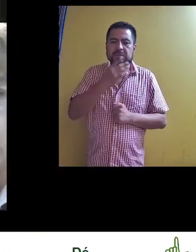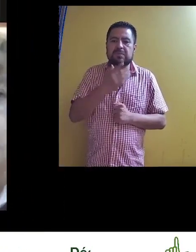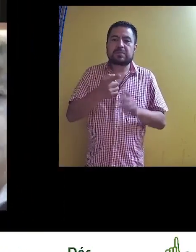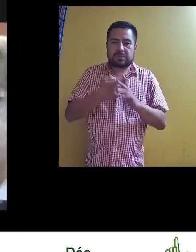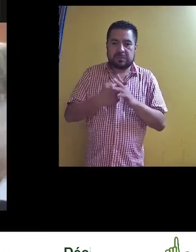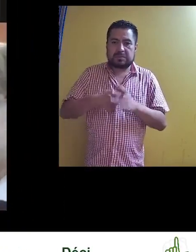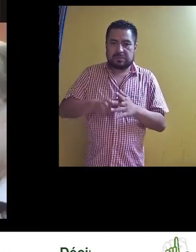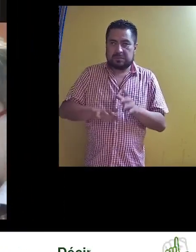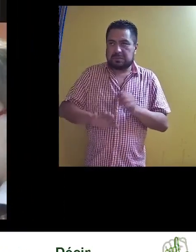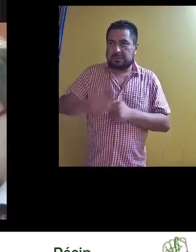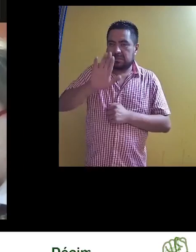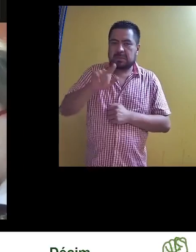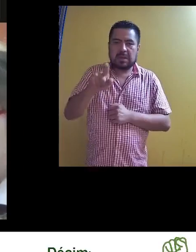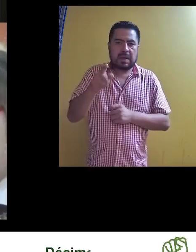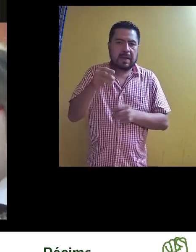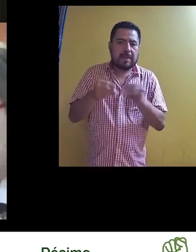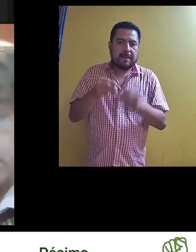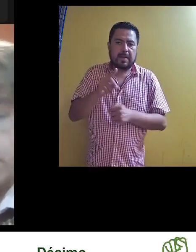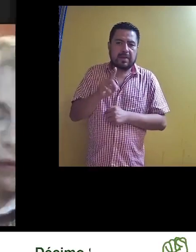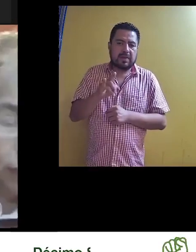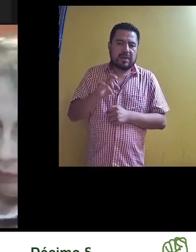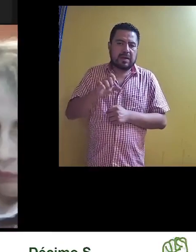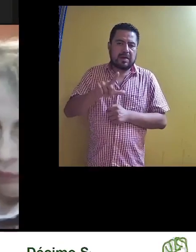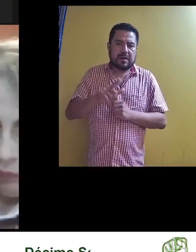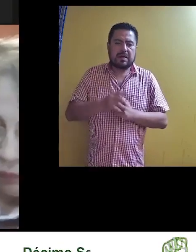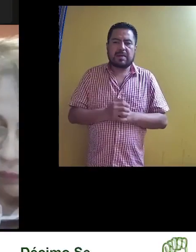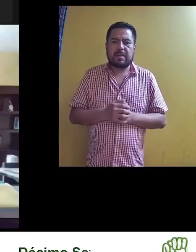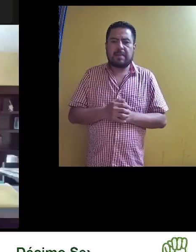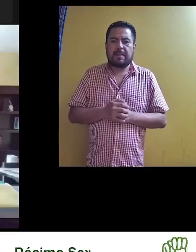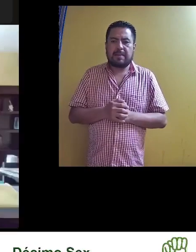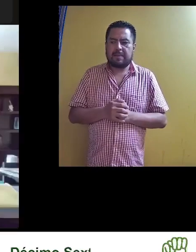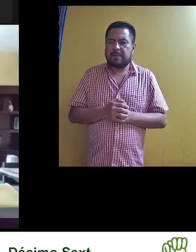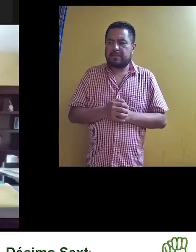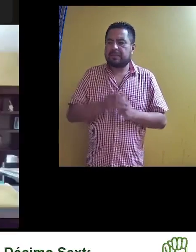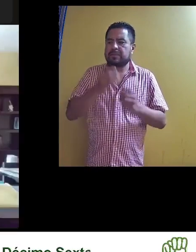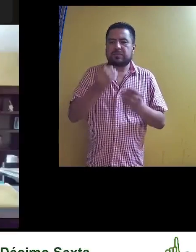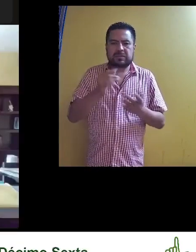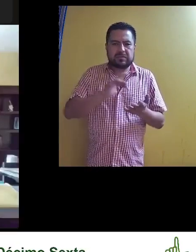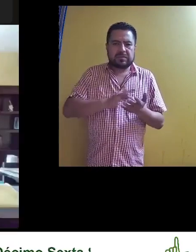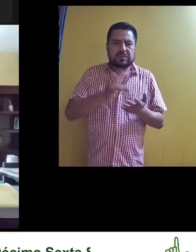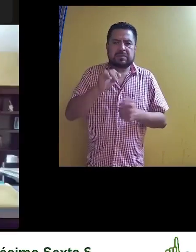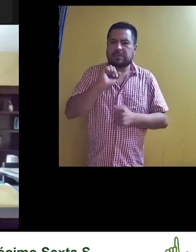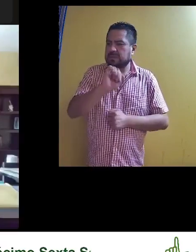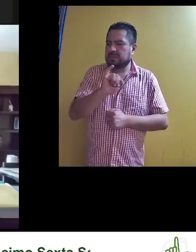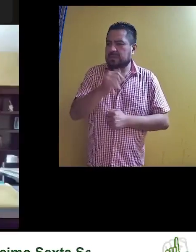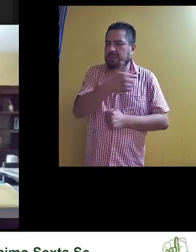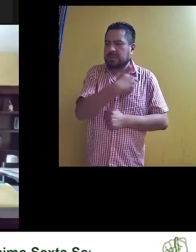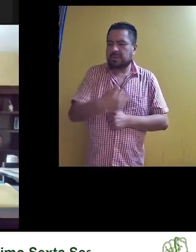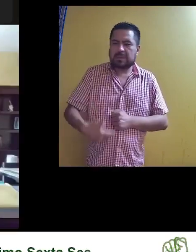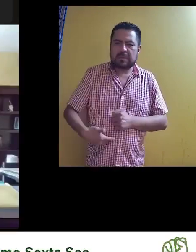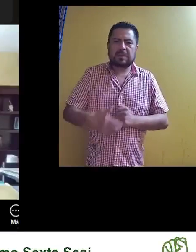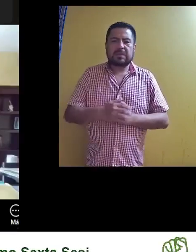Adelante, por favor, magistrado Daniel Preciado. Y muchas gracias, presidenta.